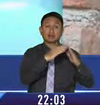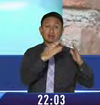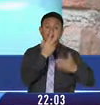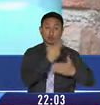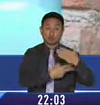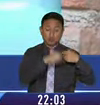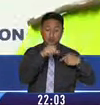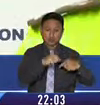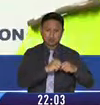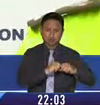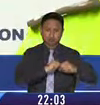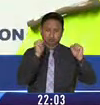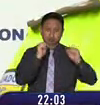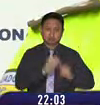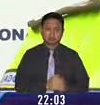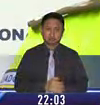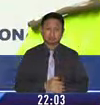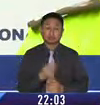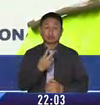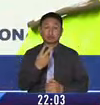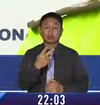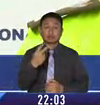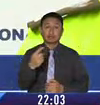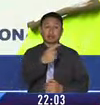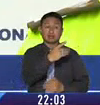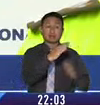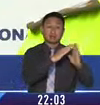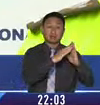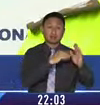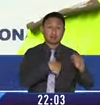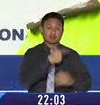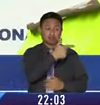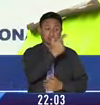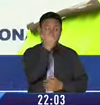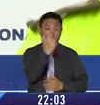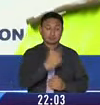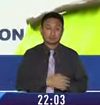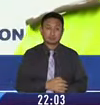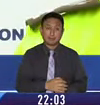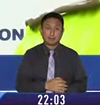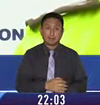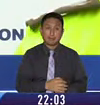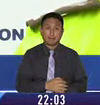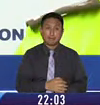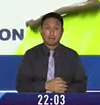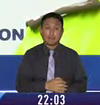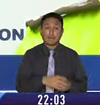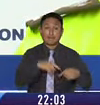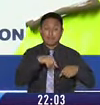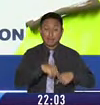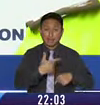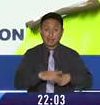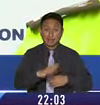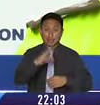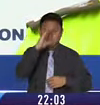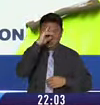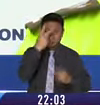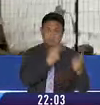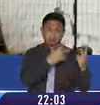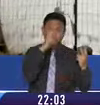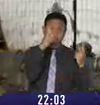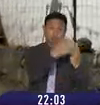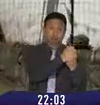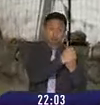sus hijas reventaron habrían realizado disparos en contra de la propiedad privada de un domicilio en flagrancia y se logró la aprehensión de estos dos ciudadanos